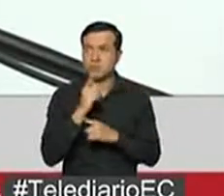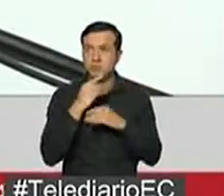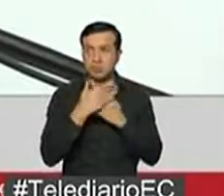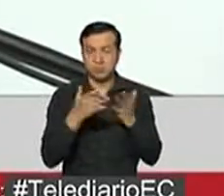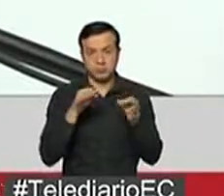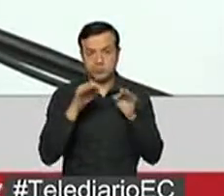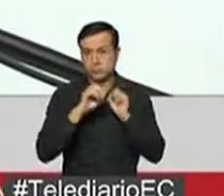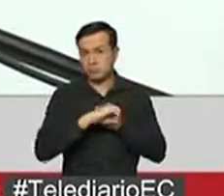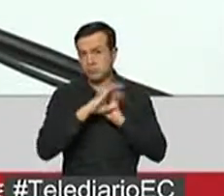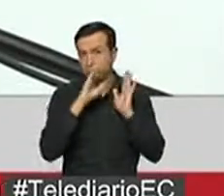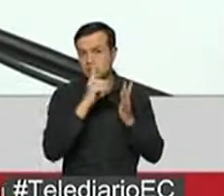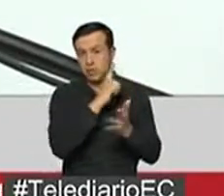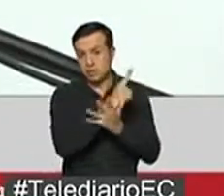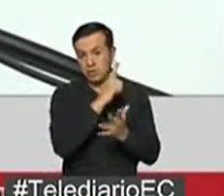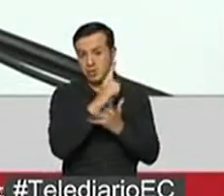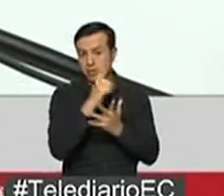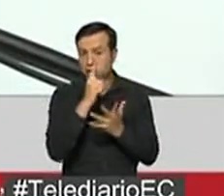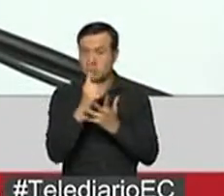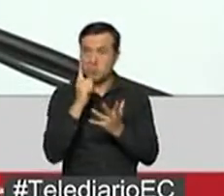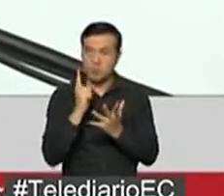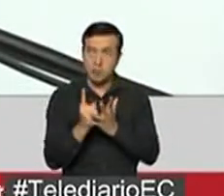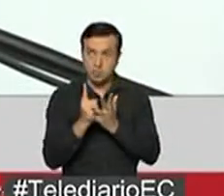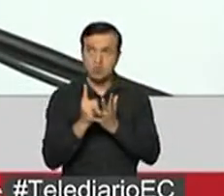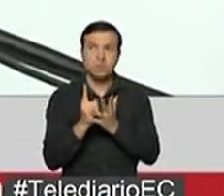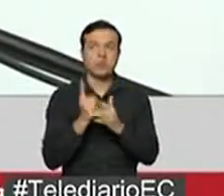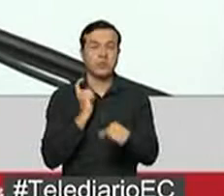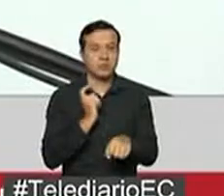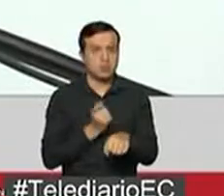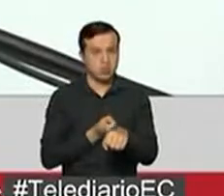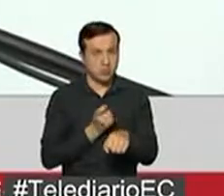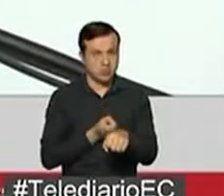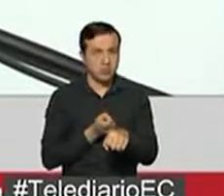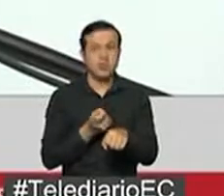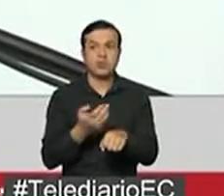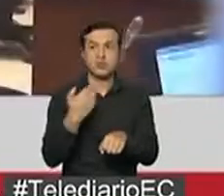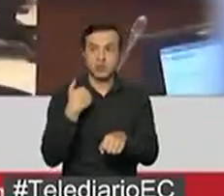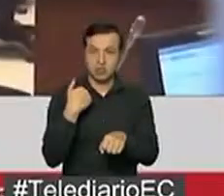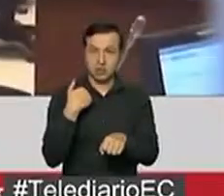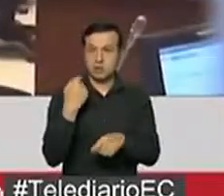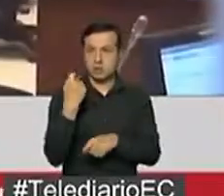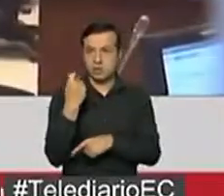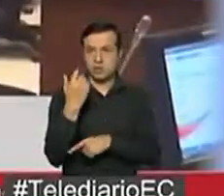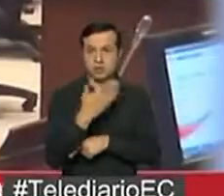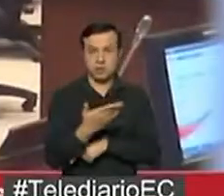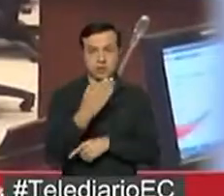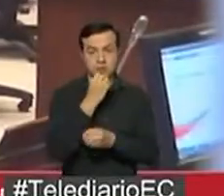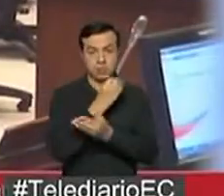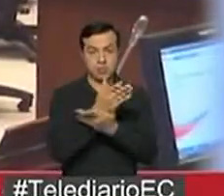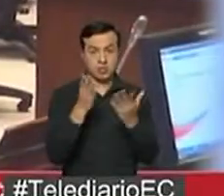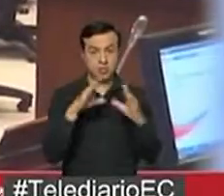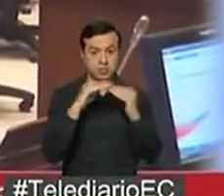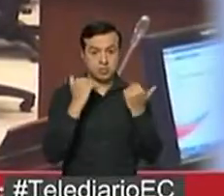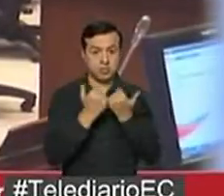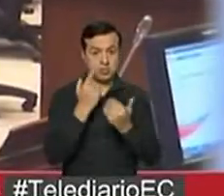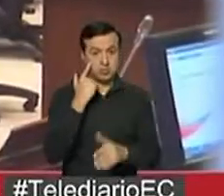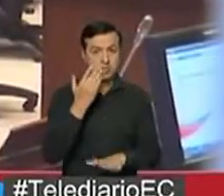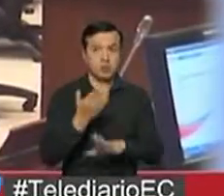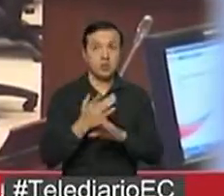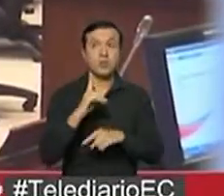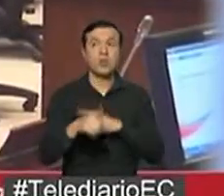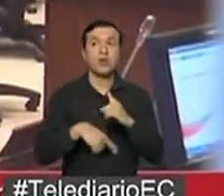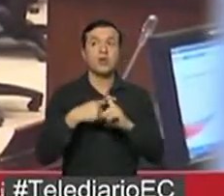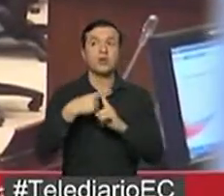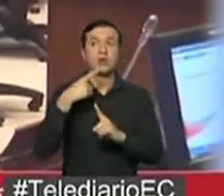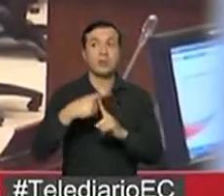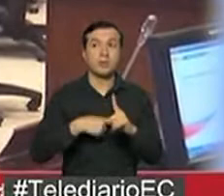claridad de que cada competencia sea específica tenga recursos el informe de la comisión podría ser presentado a mediados del mes de